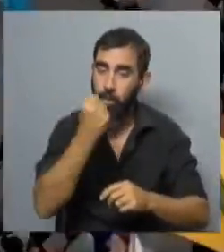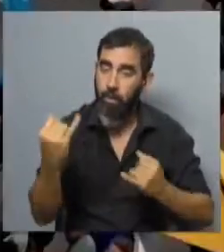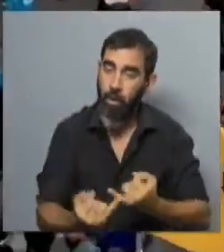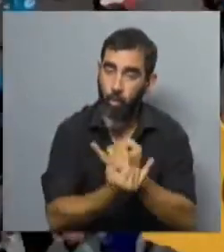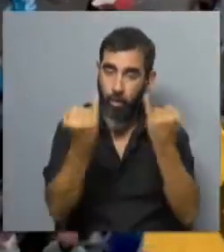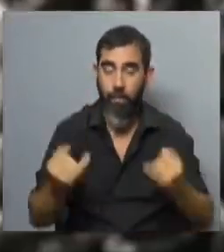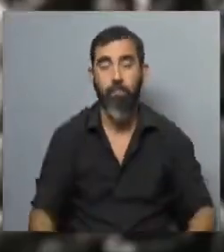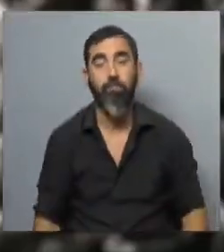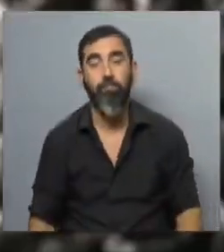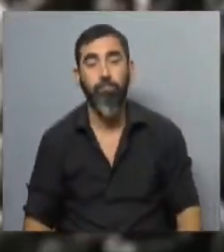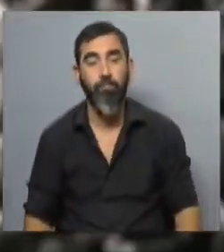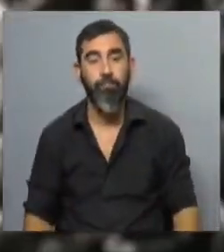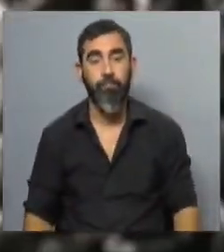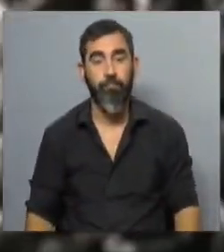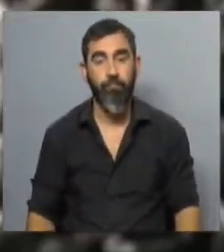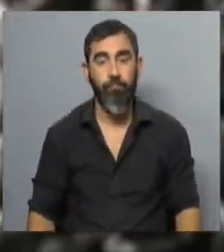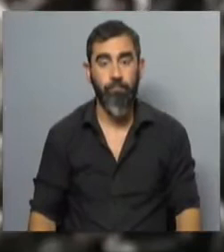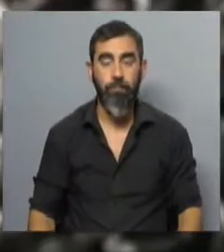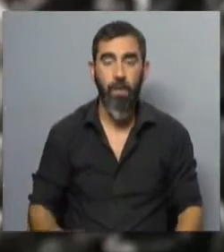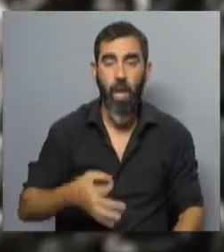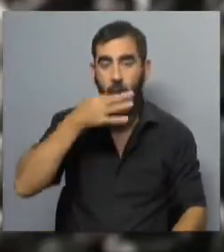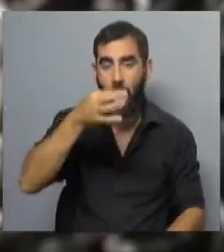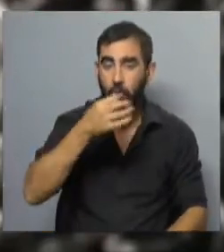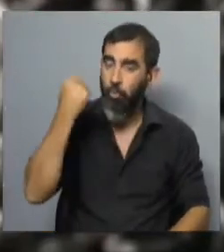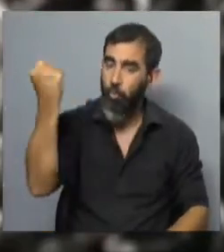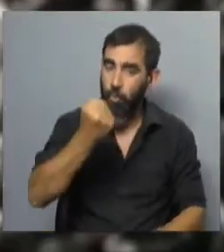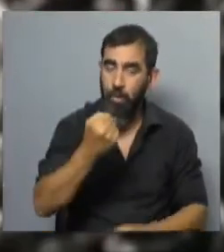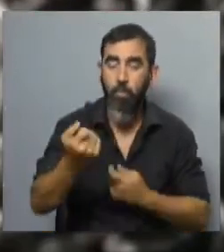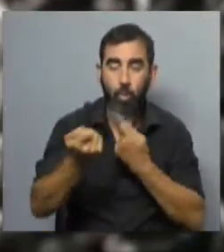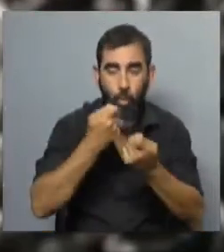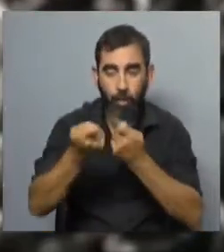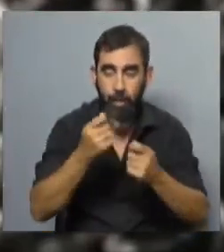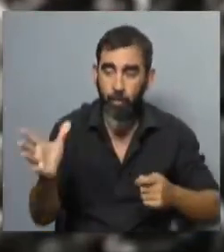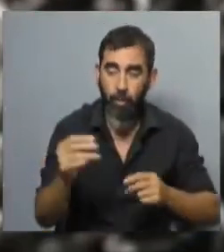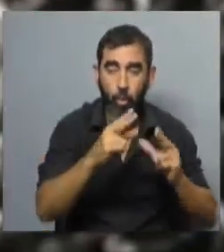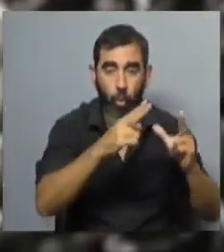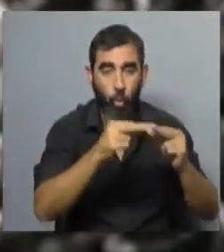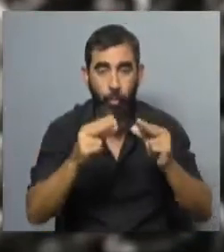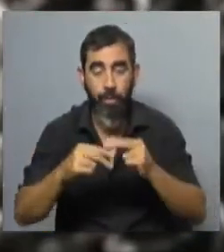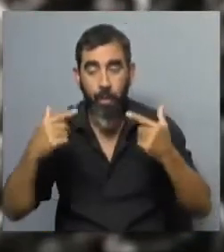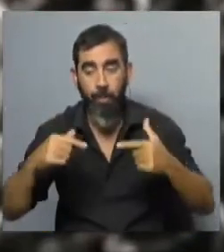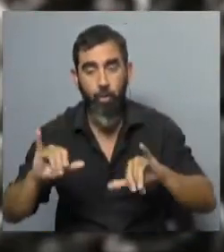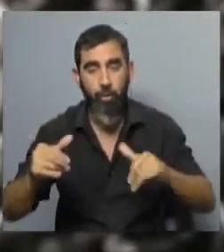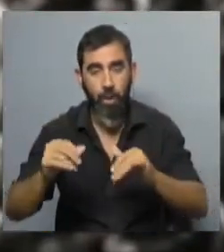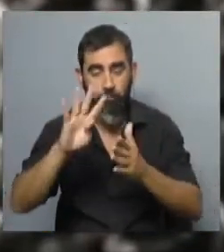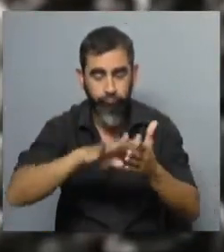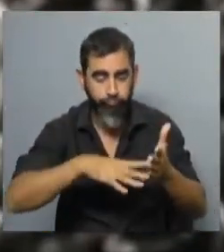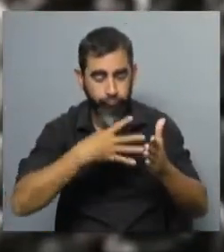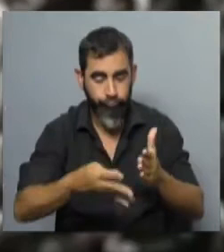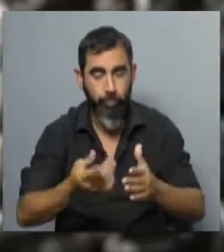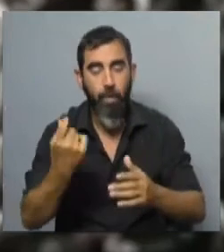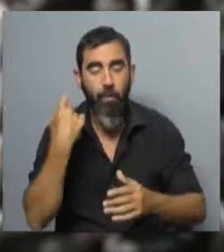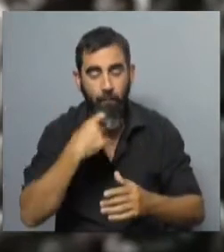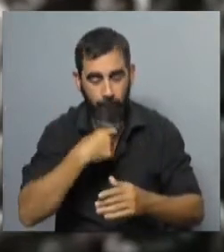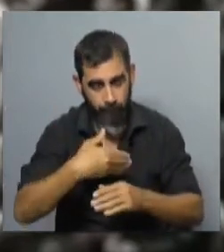jornada. Acto importante por los préstamos para todas las cooperativas. El Ministerio ya nos entregó un cronograma, pero aún